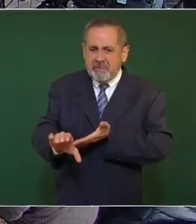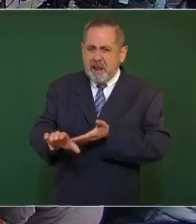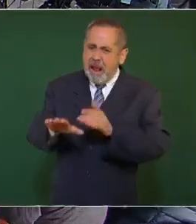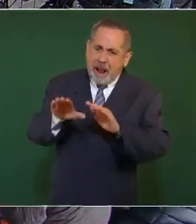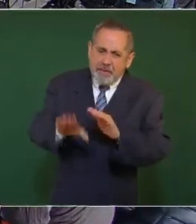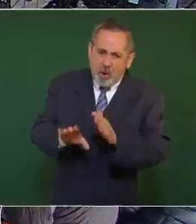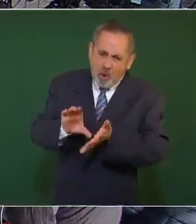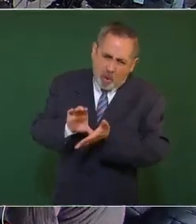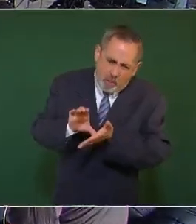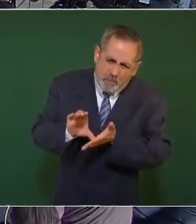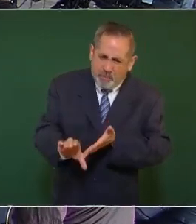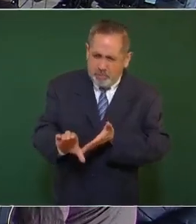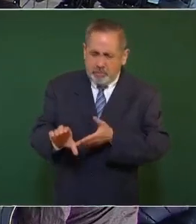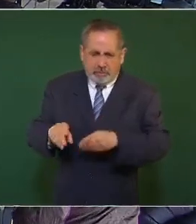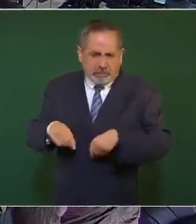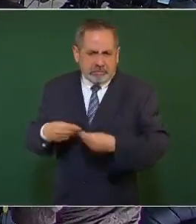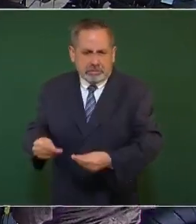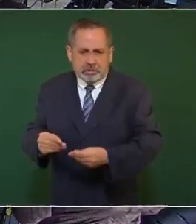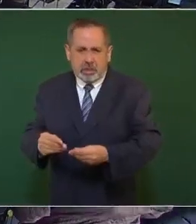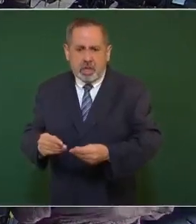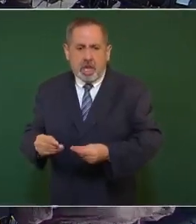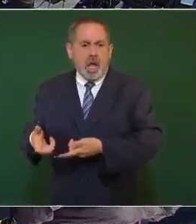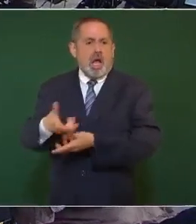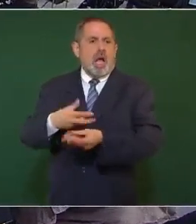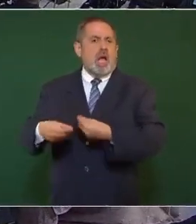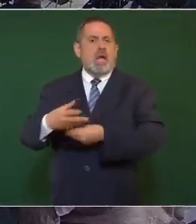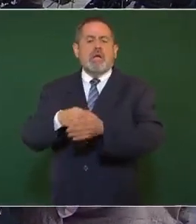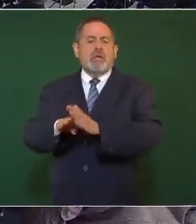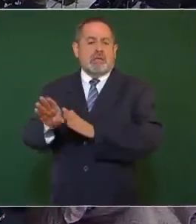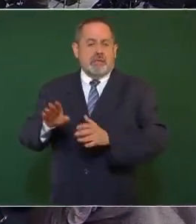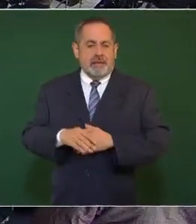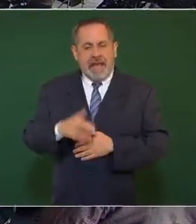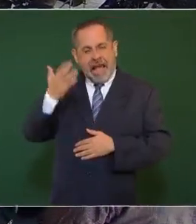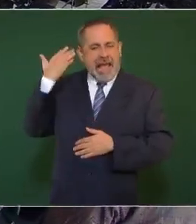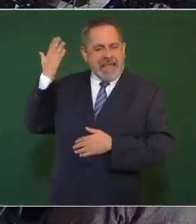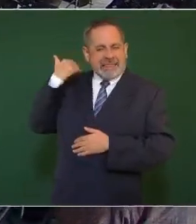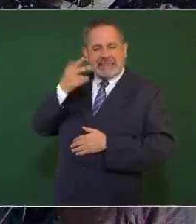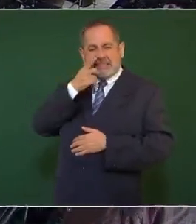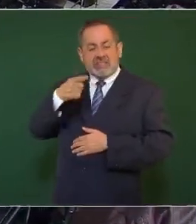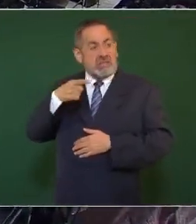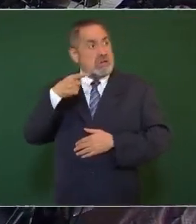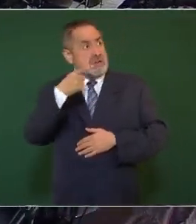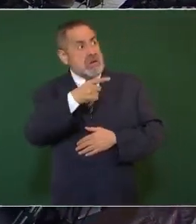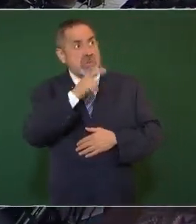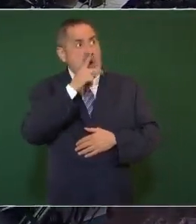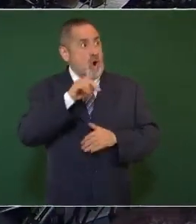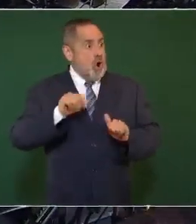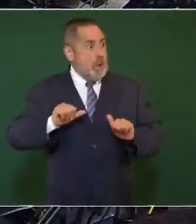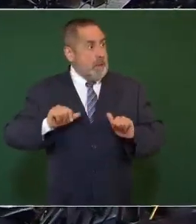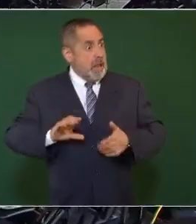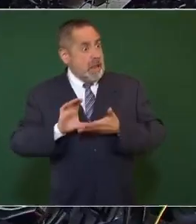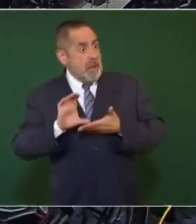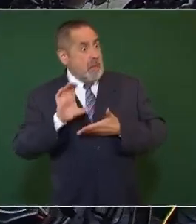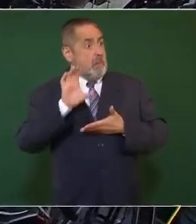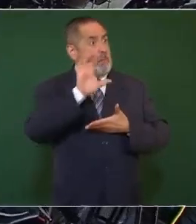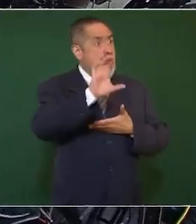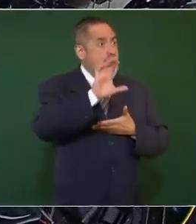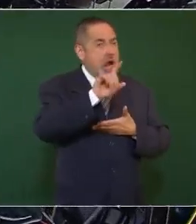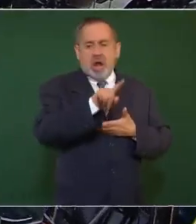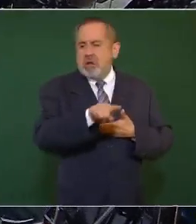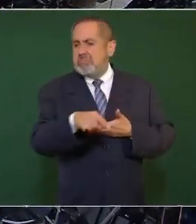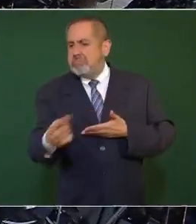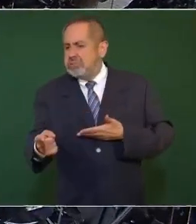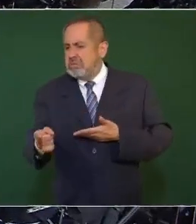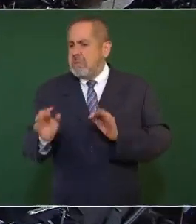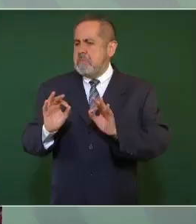Porque antes se engañaban de que si le iba bien al de arriba, le iría bien al de abajo. Si llovía